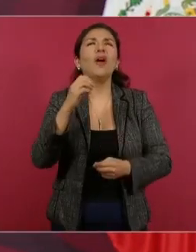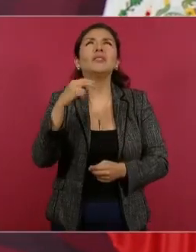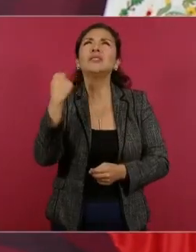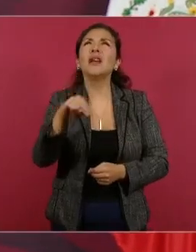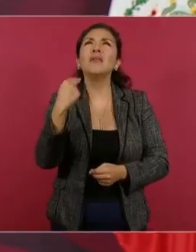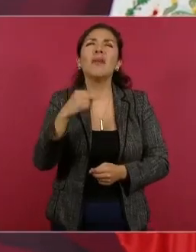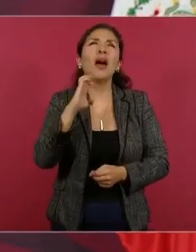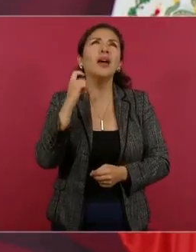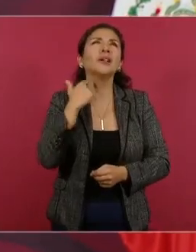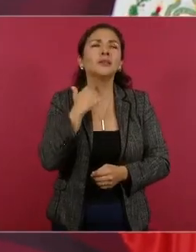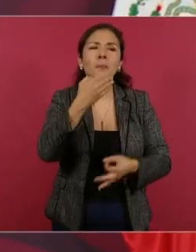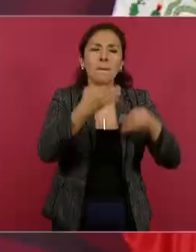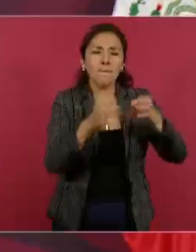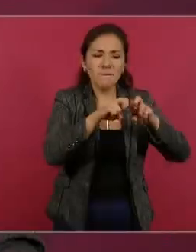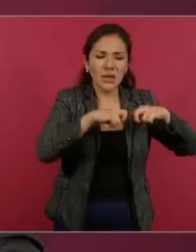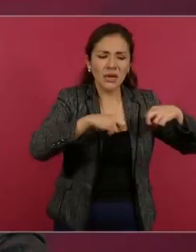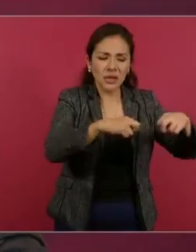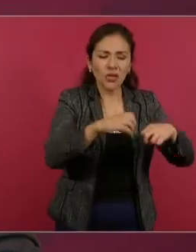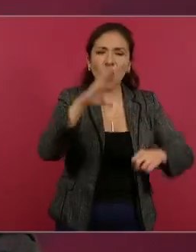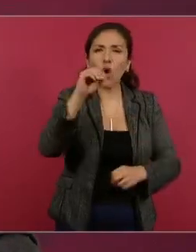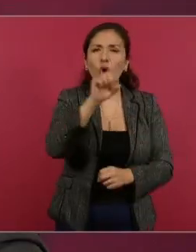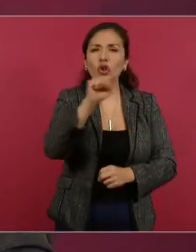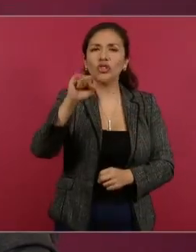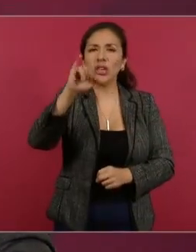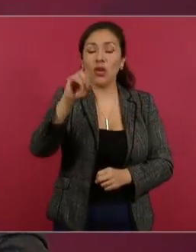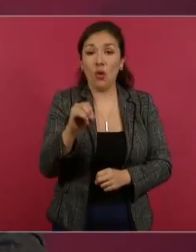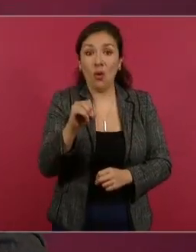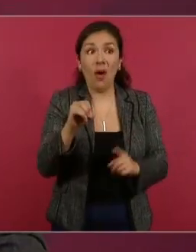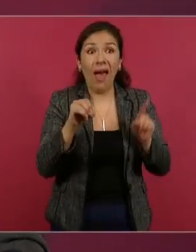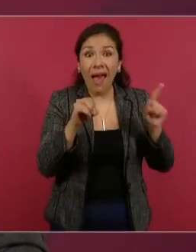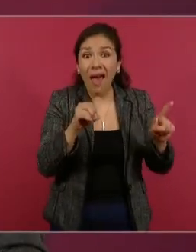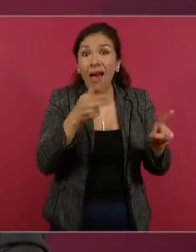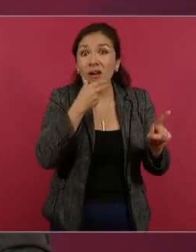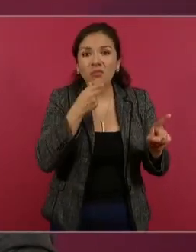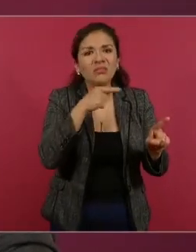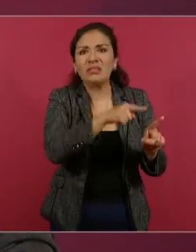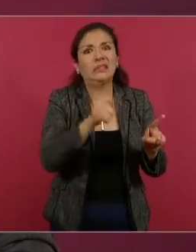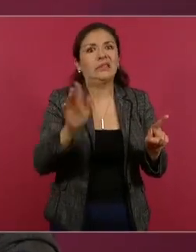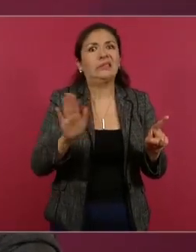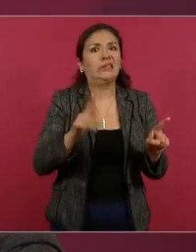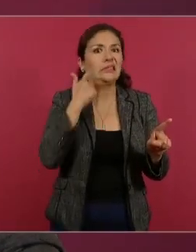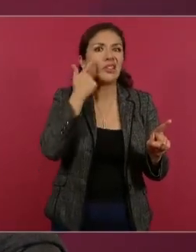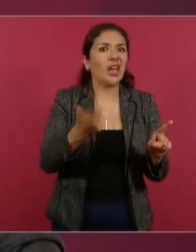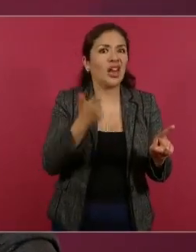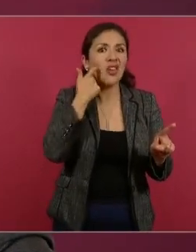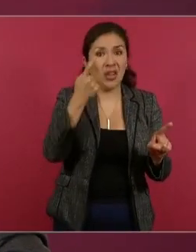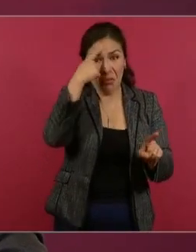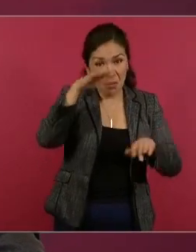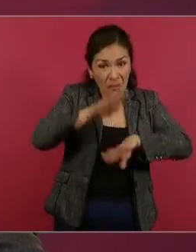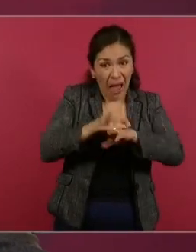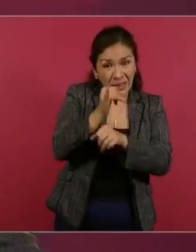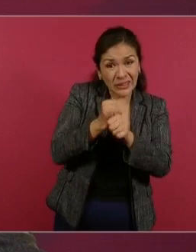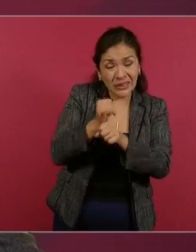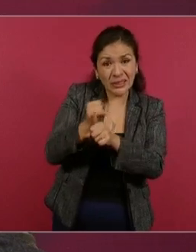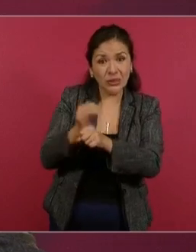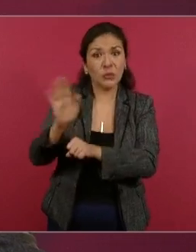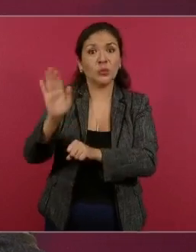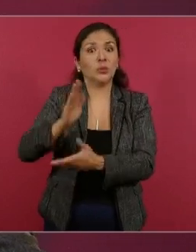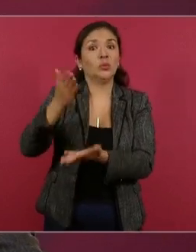Cosío, ese fue uno de los que no quiso que se investigara